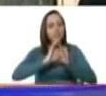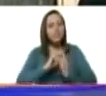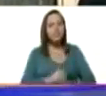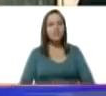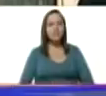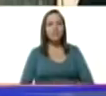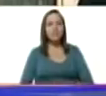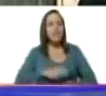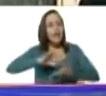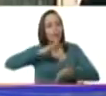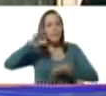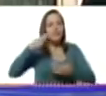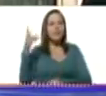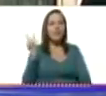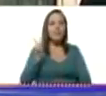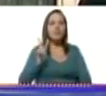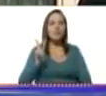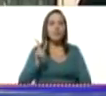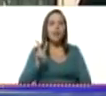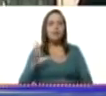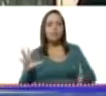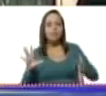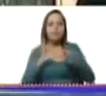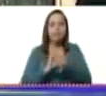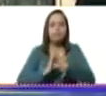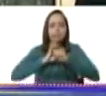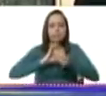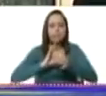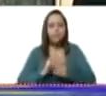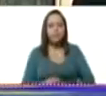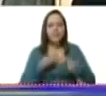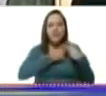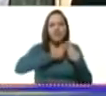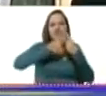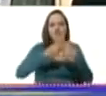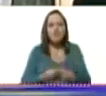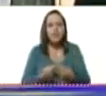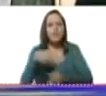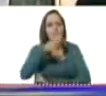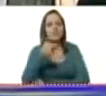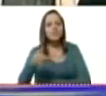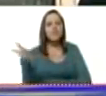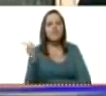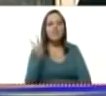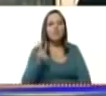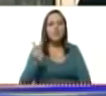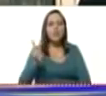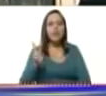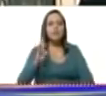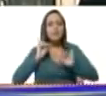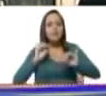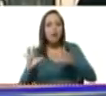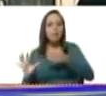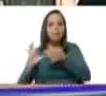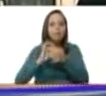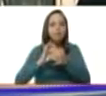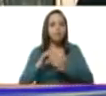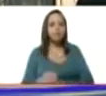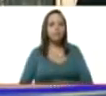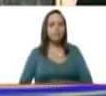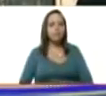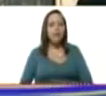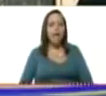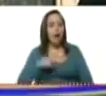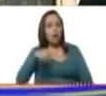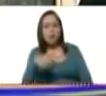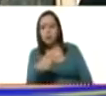el espíritu de Venezuela en uno solo. La voluntad de los venezolanos en una sola. Aquí no se trata